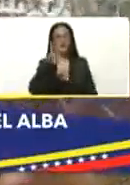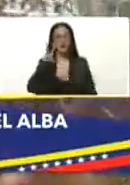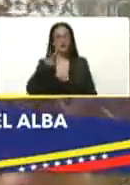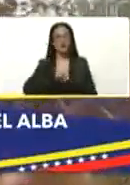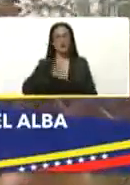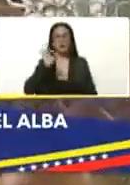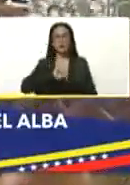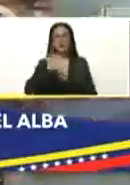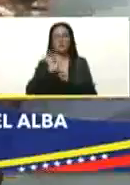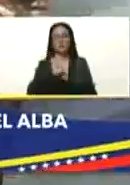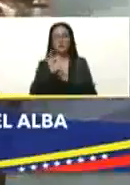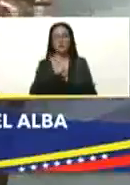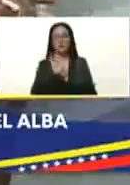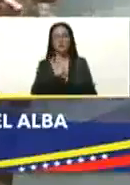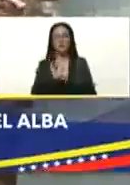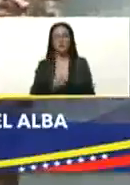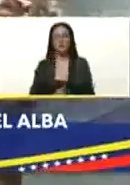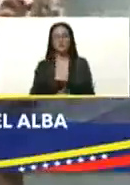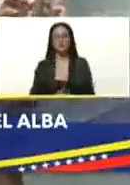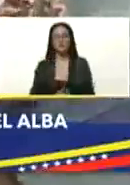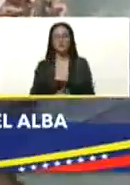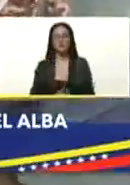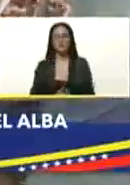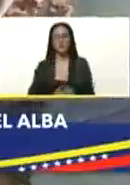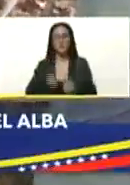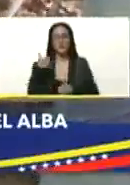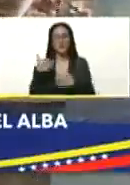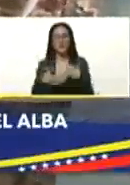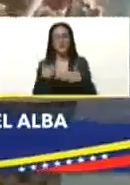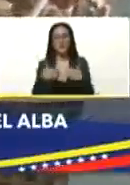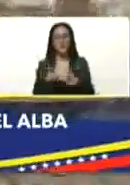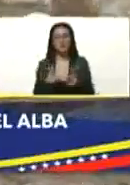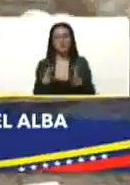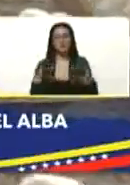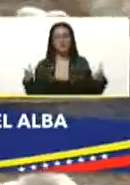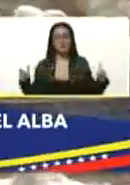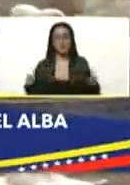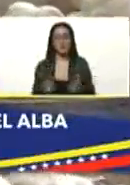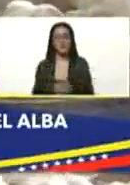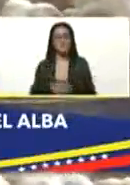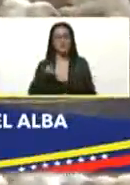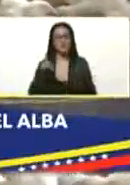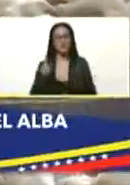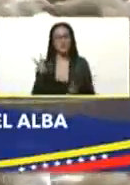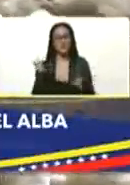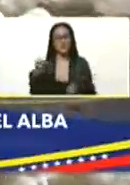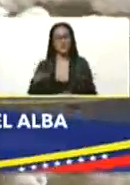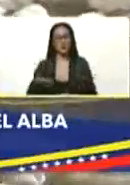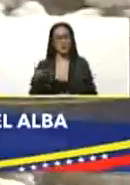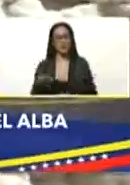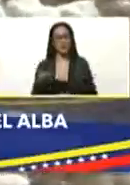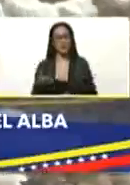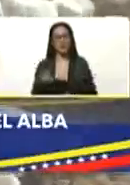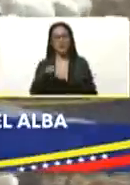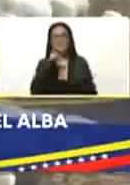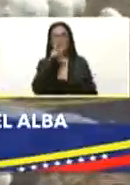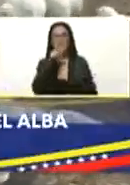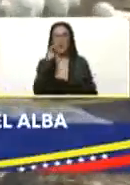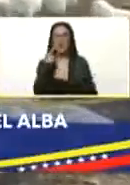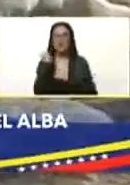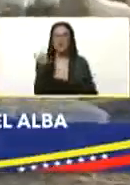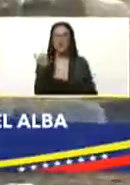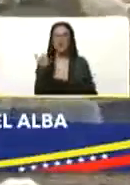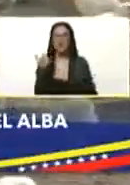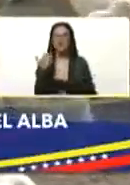42%, es decir, venimos subiendo los niveles productivos. Y algo también importante con el tema del pollo de engorde, también referir